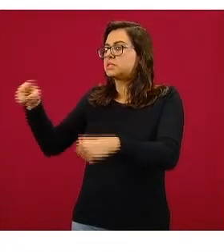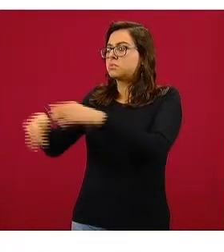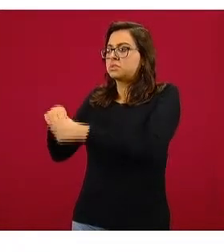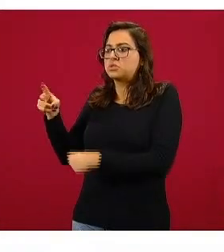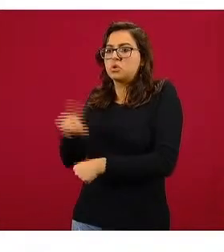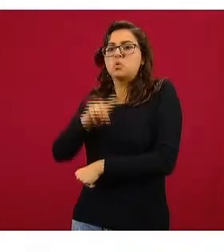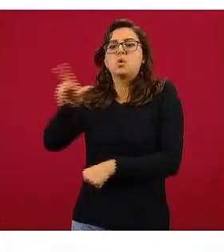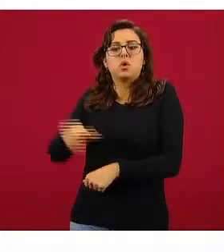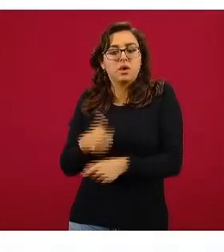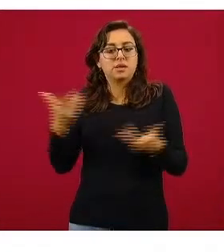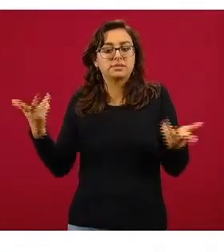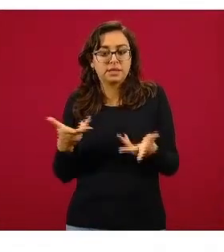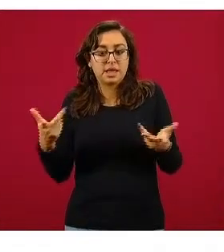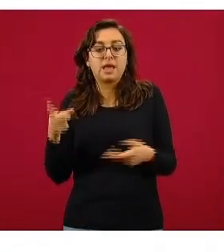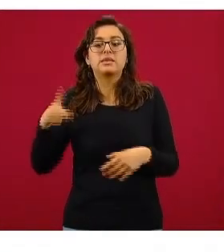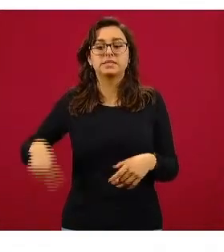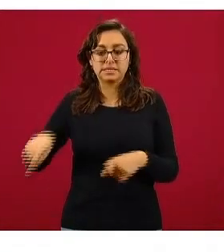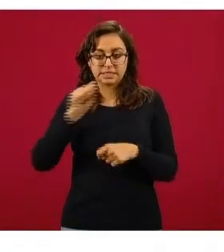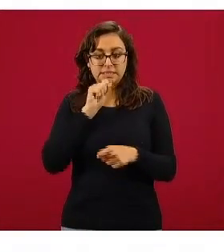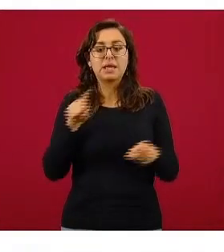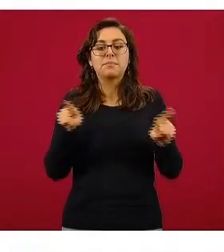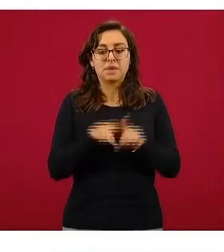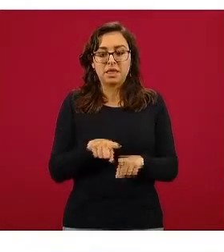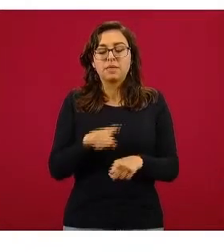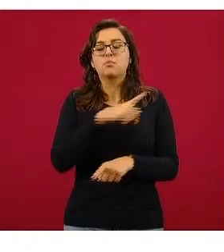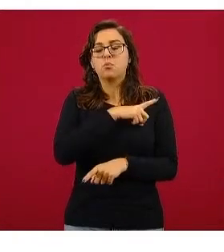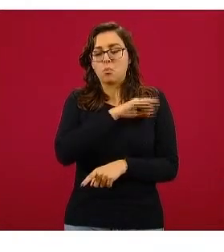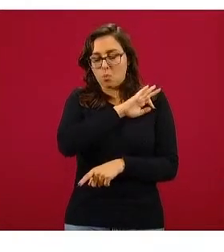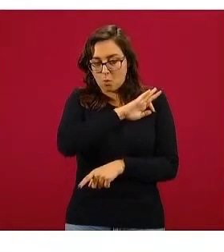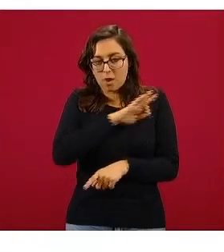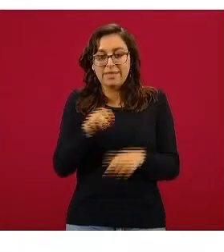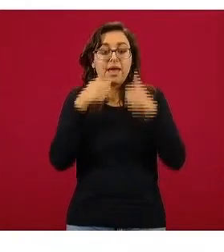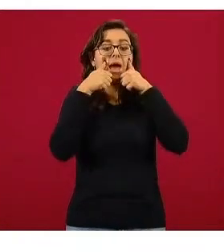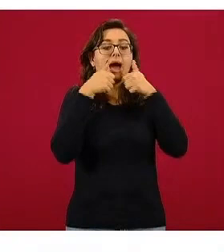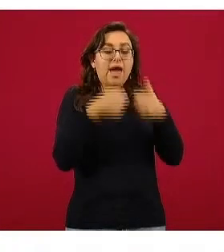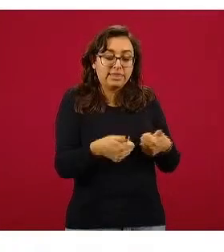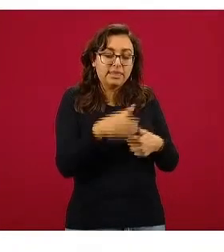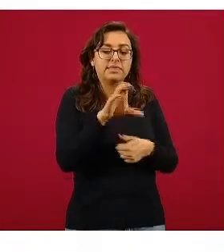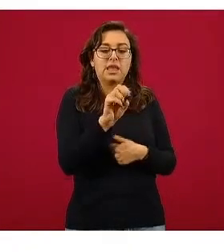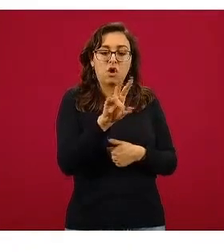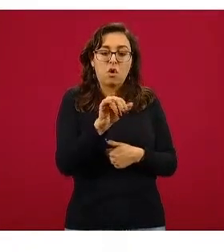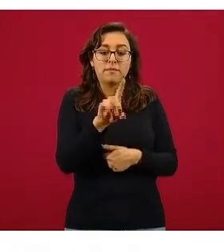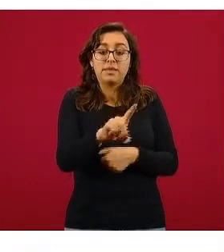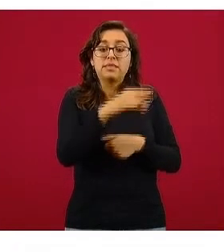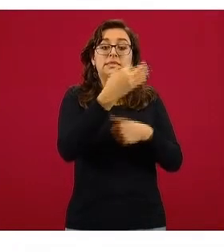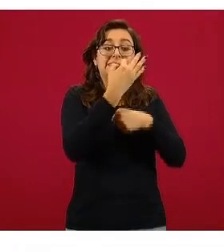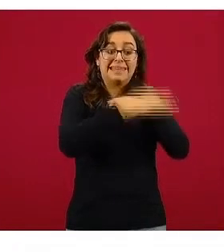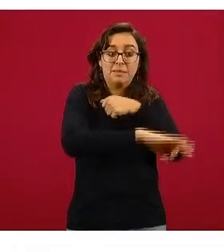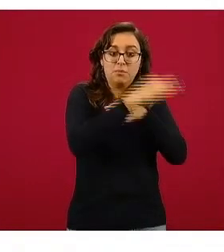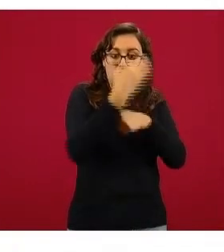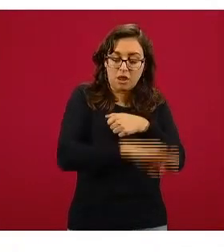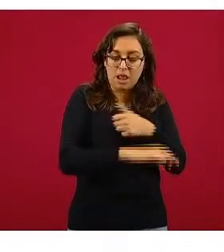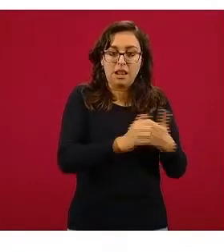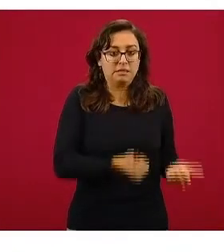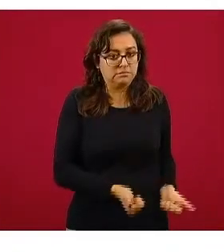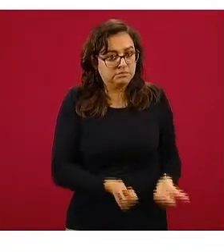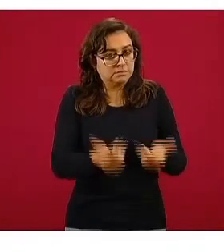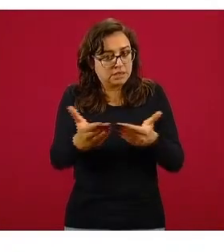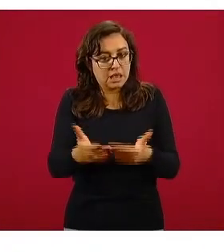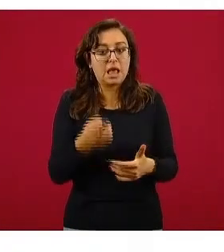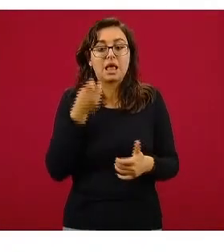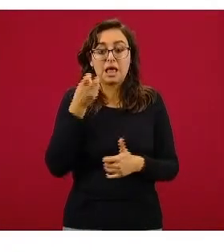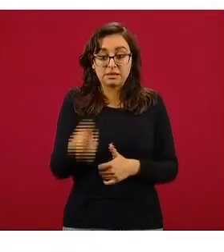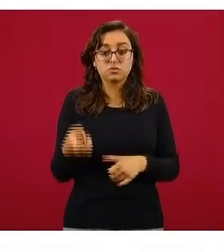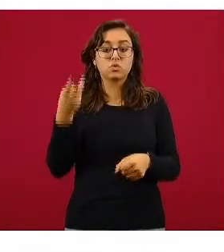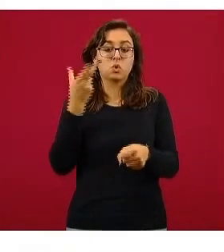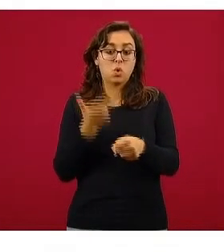unidades tienen que también tener la capacidad de estabilizar, pero también otro elemento que estamos promoviendo en este nuevo protocolo es tener estas